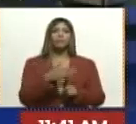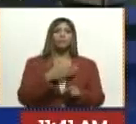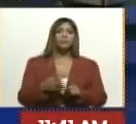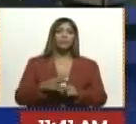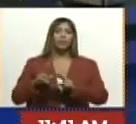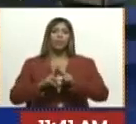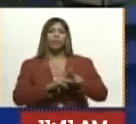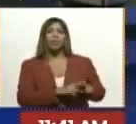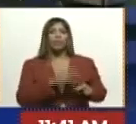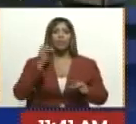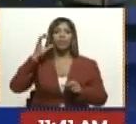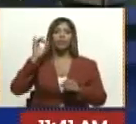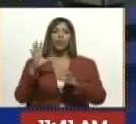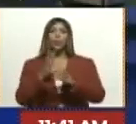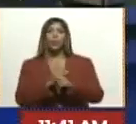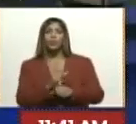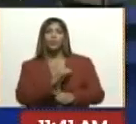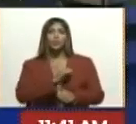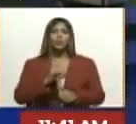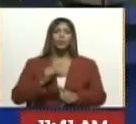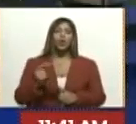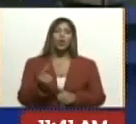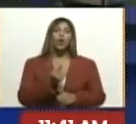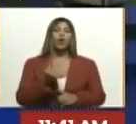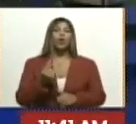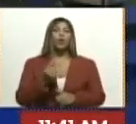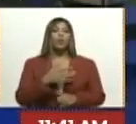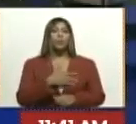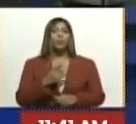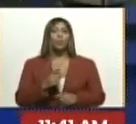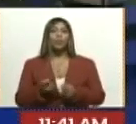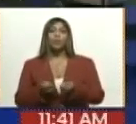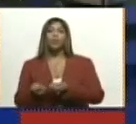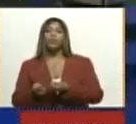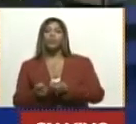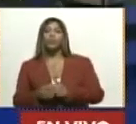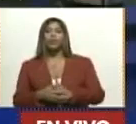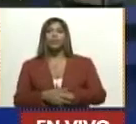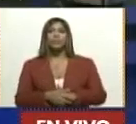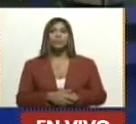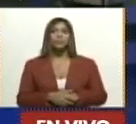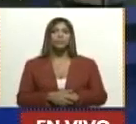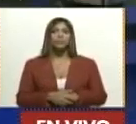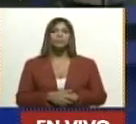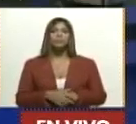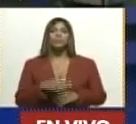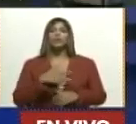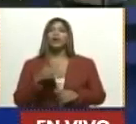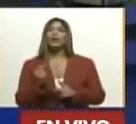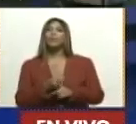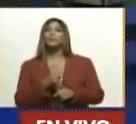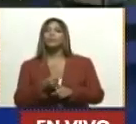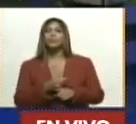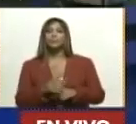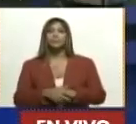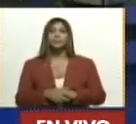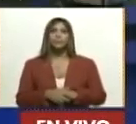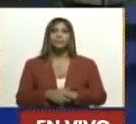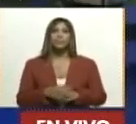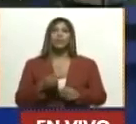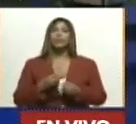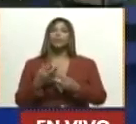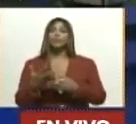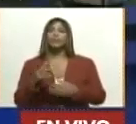aislamientos, calumnias y oscura soledad, no habían logrado dominarla ni mucho menos dejar de luchar. Cuenta el ser